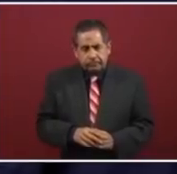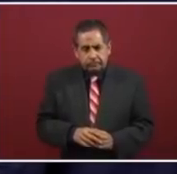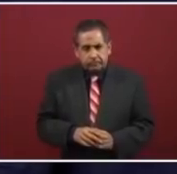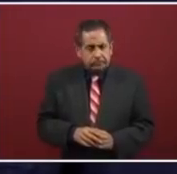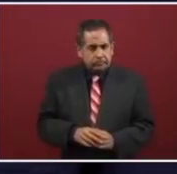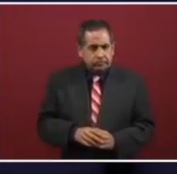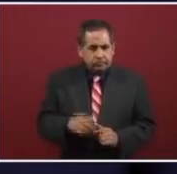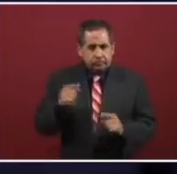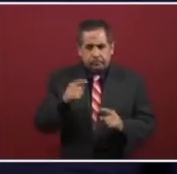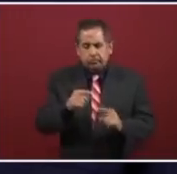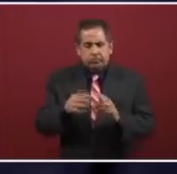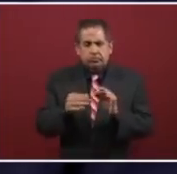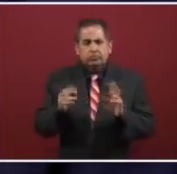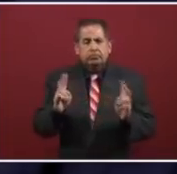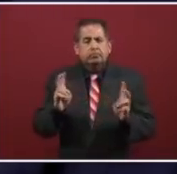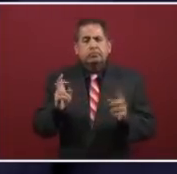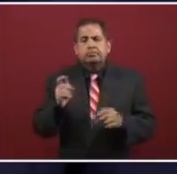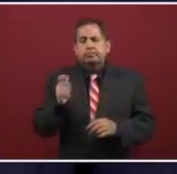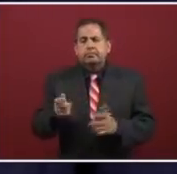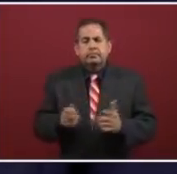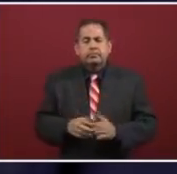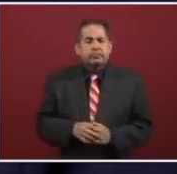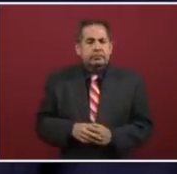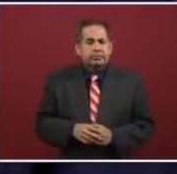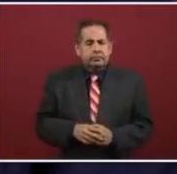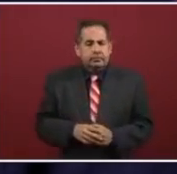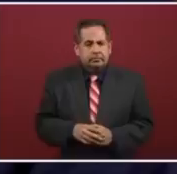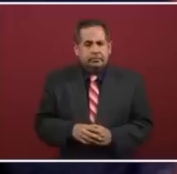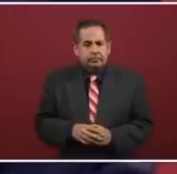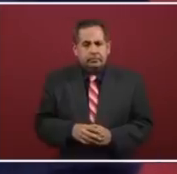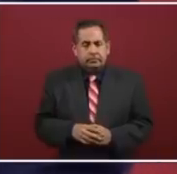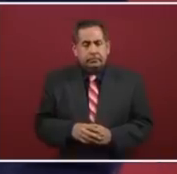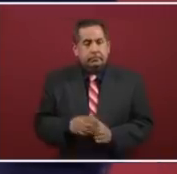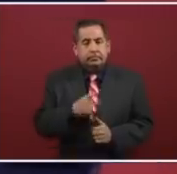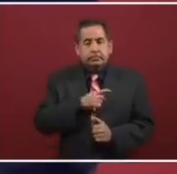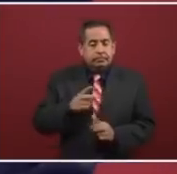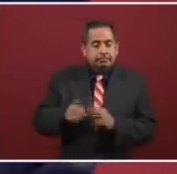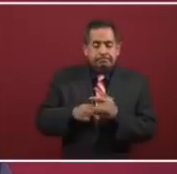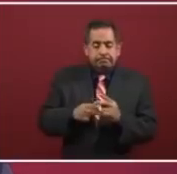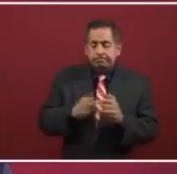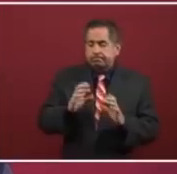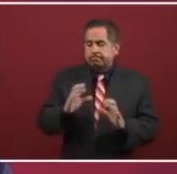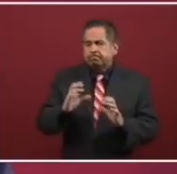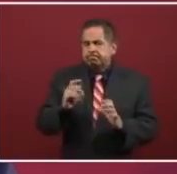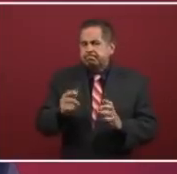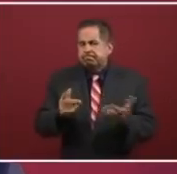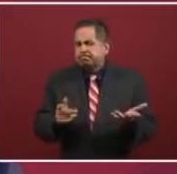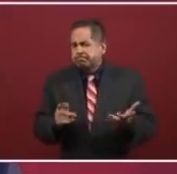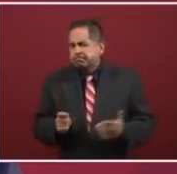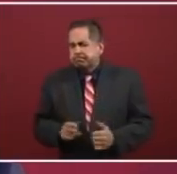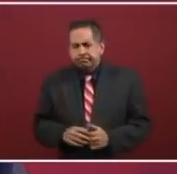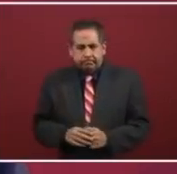es un asunto de cuidar que